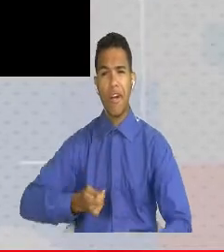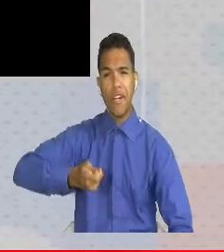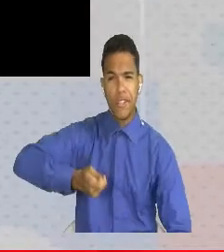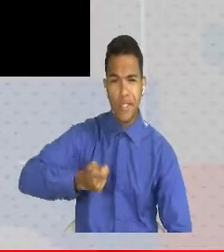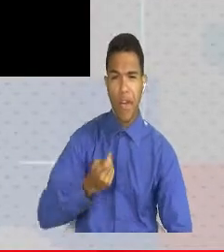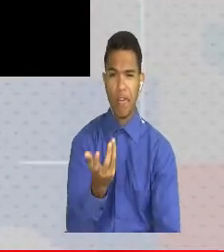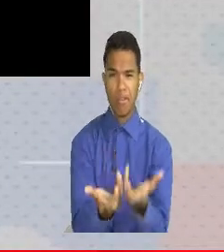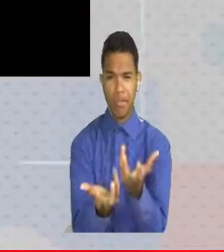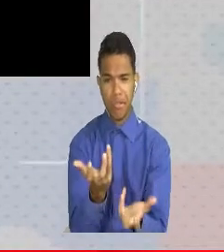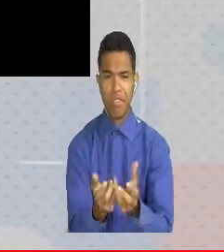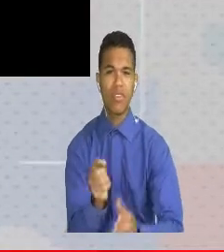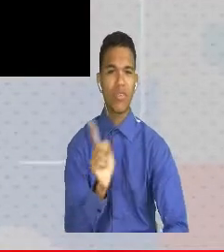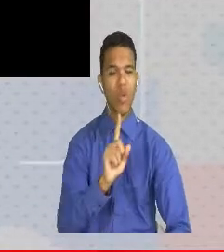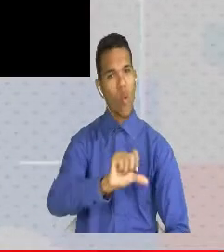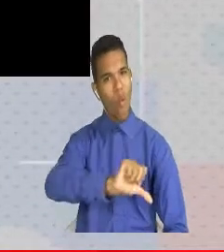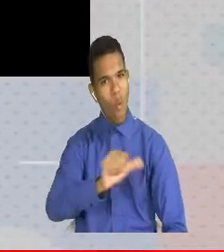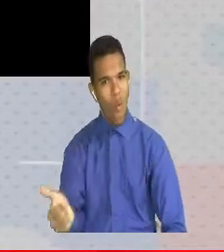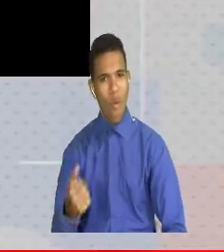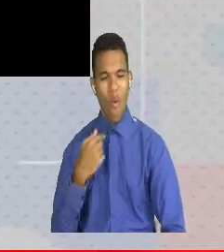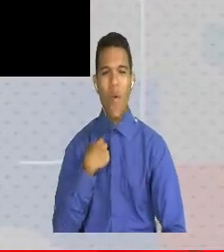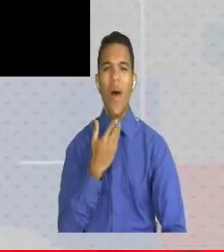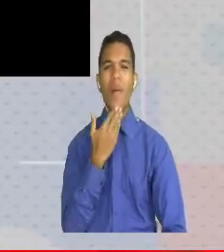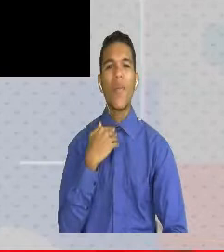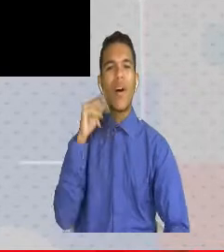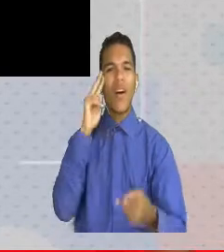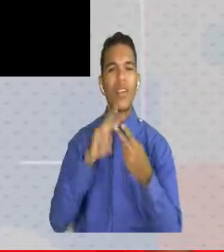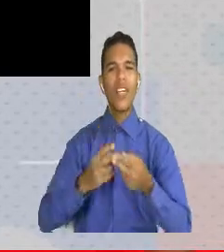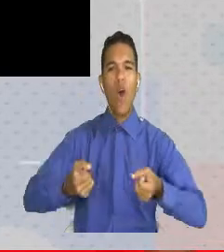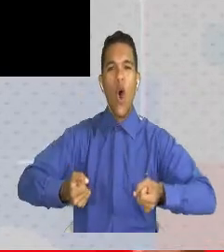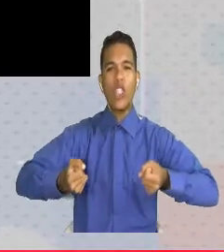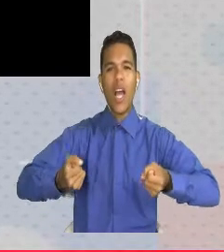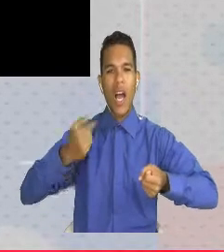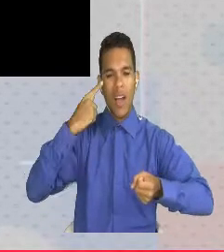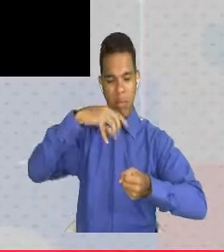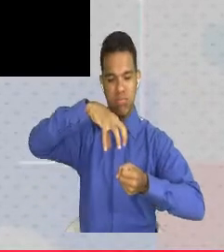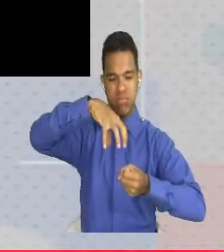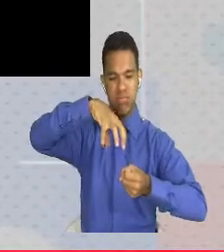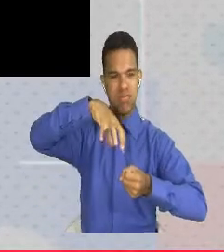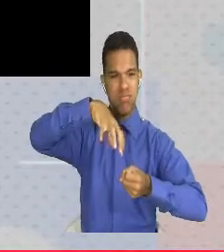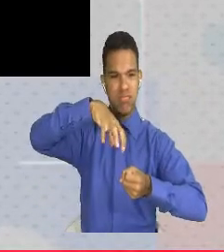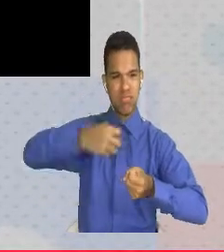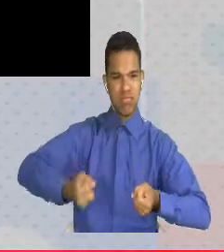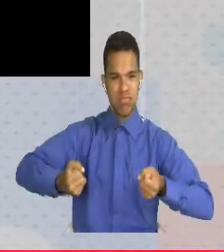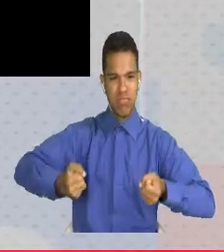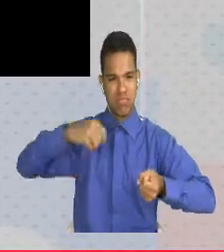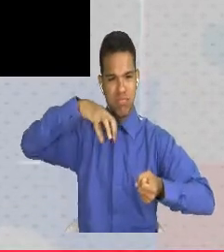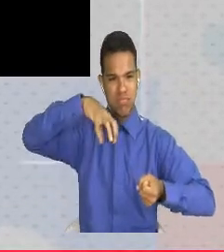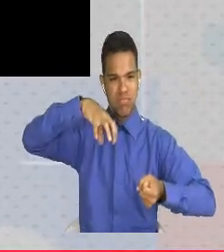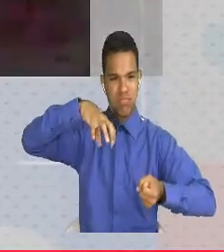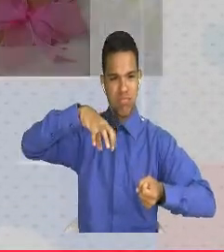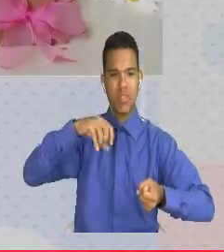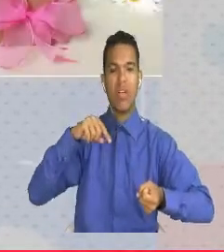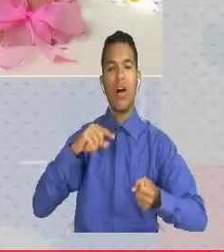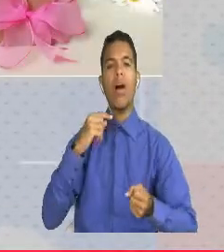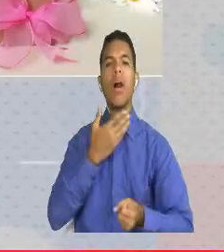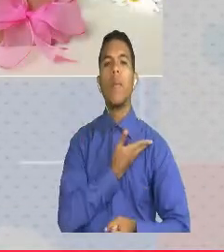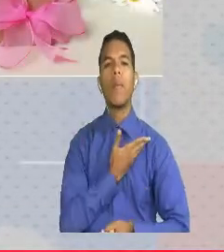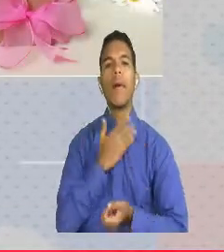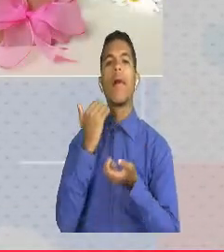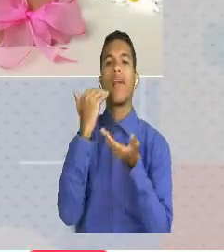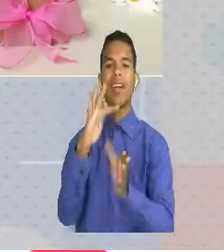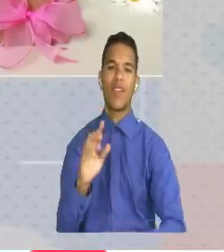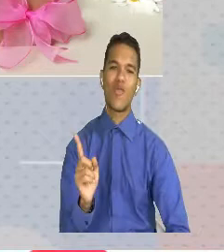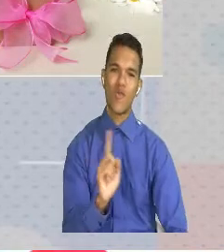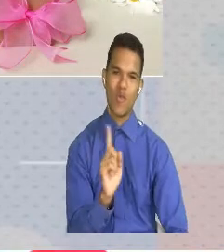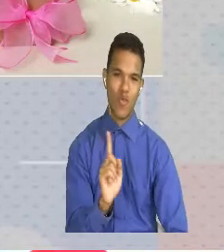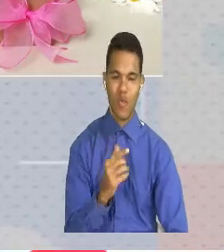a nuestra madre. Ay, sino mami, que sea algo... tome la ollita a presión, sí. No, eso ya pasó de moda hace muchísimo tiempo. Claro, hay que regalarle a las mamás, sí, algo que ellas usen. Bueno,